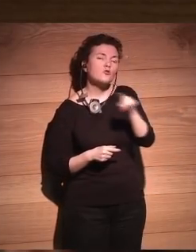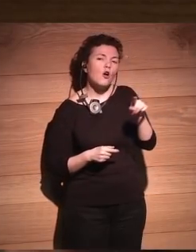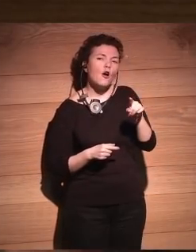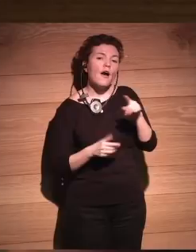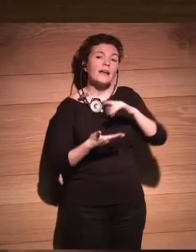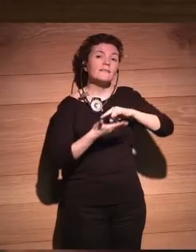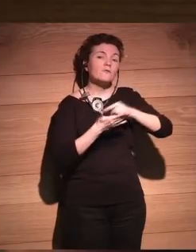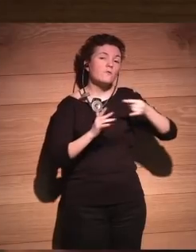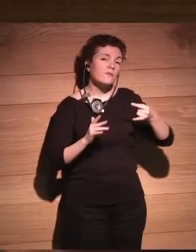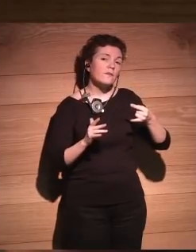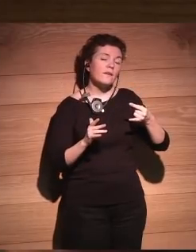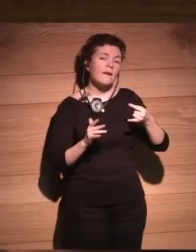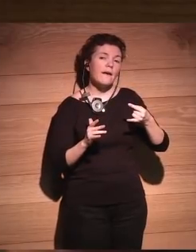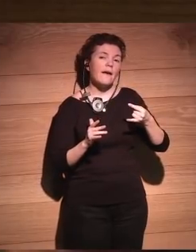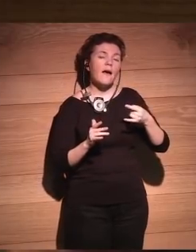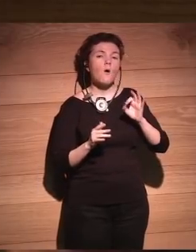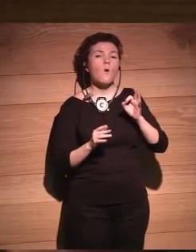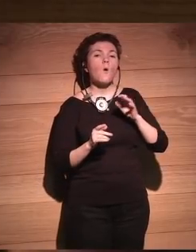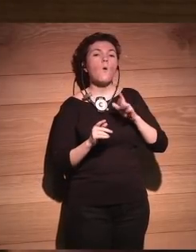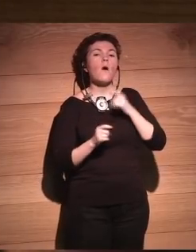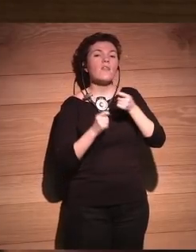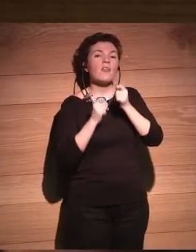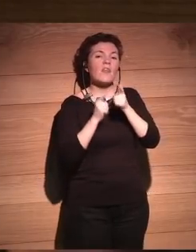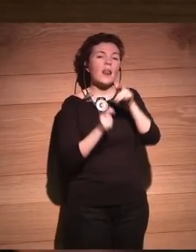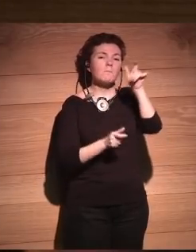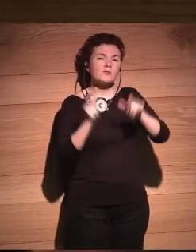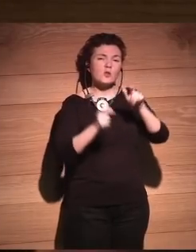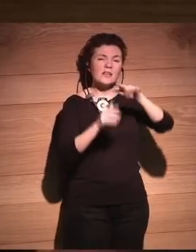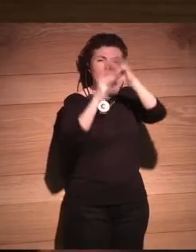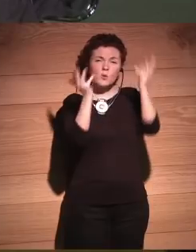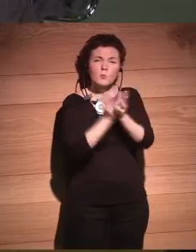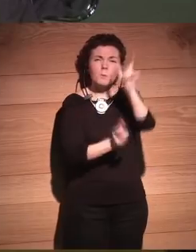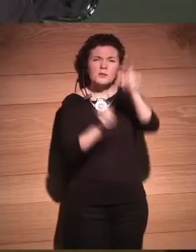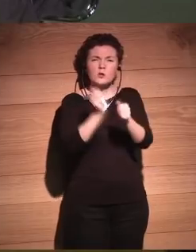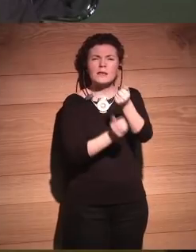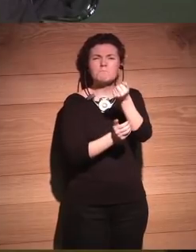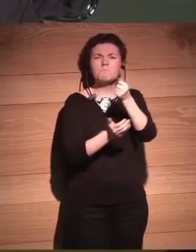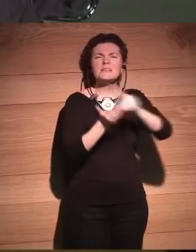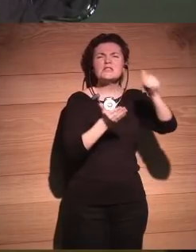escalar la tecnología o hacer que llegase a millones de personas en todo el mundo.